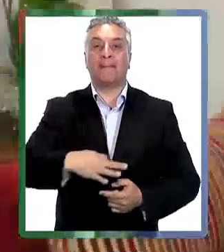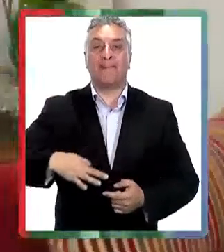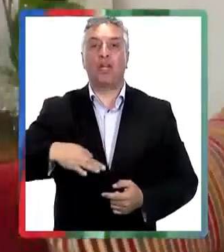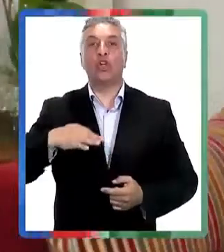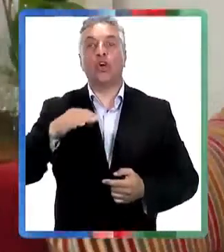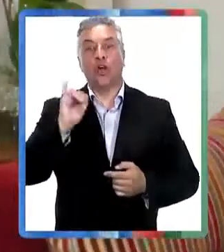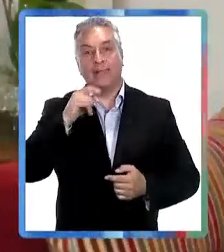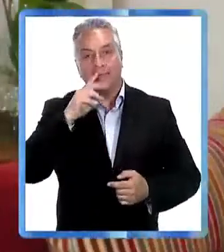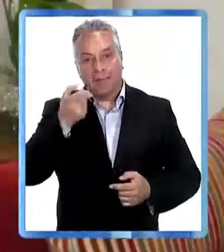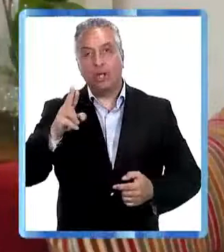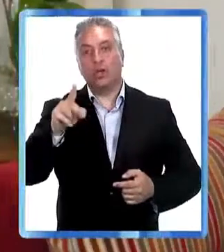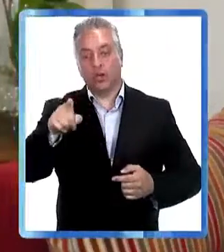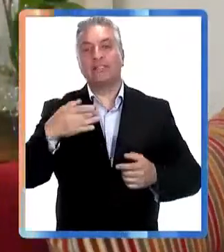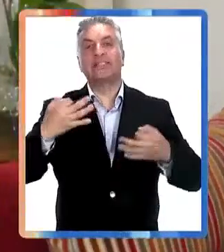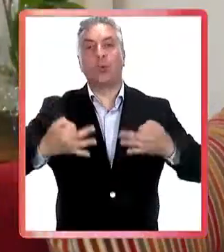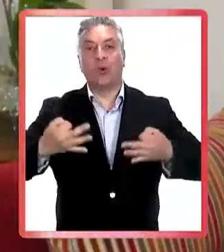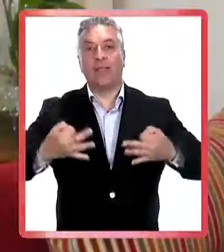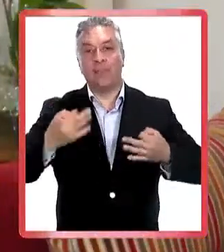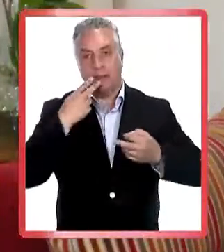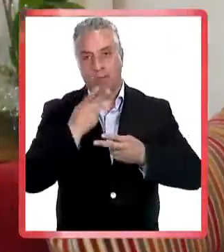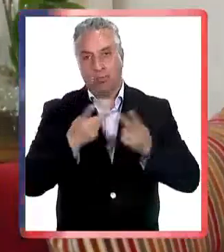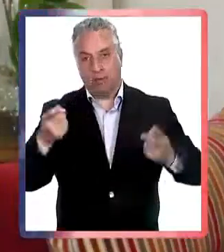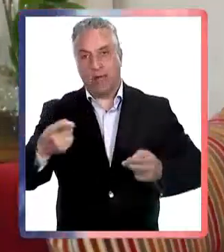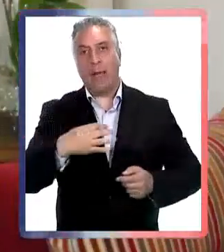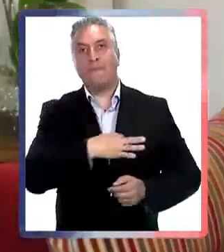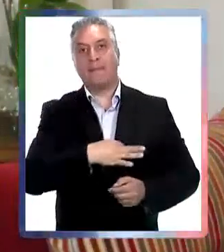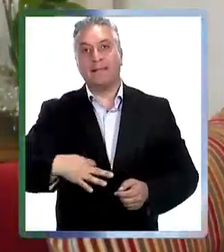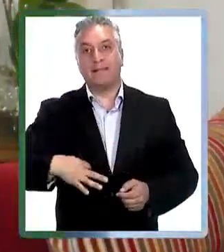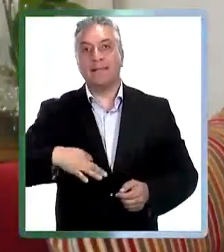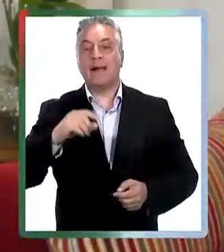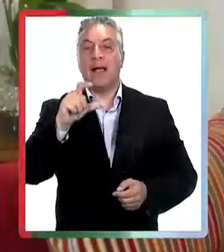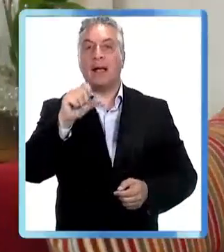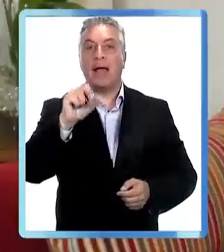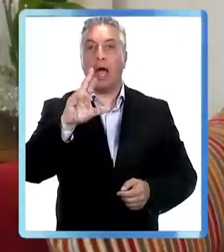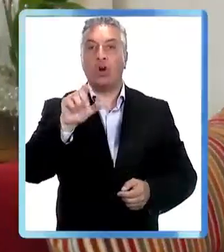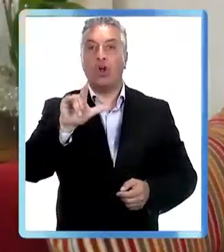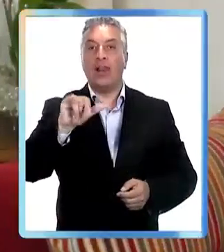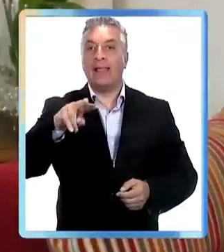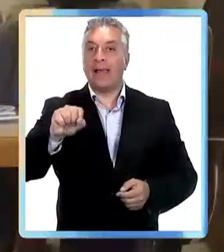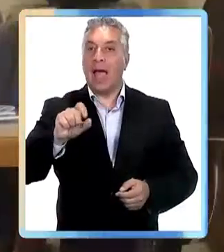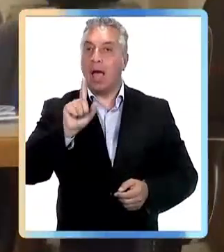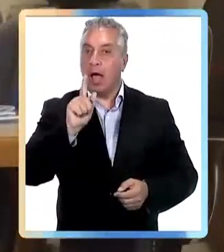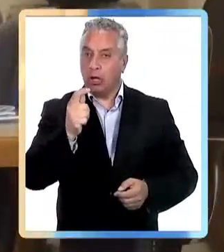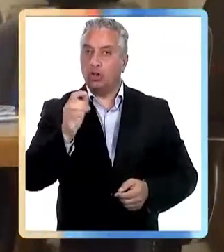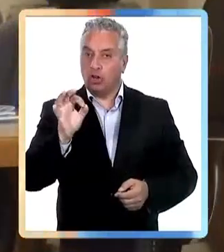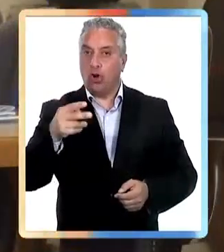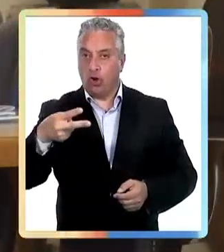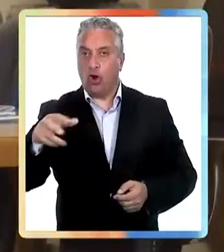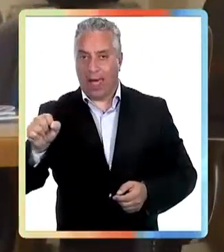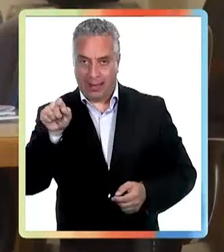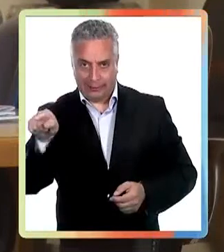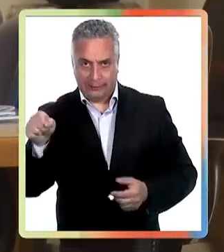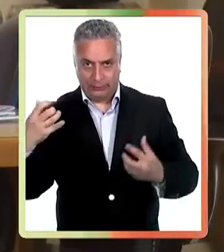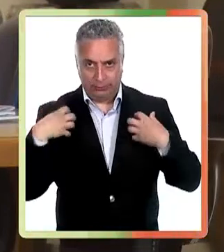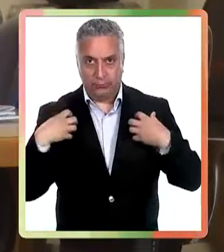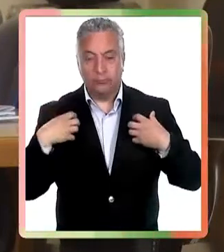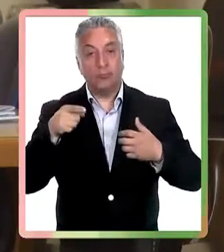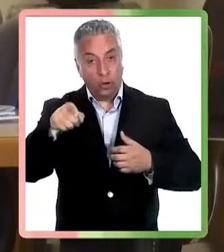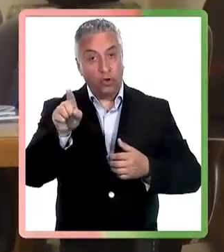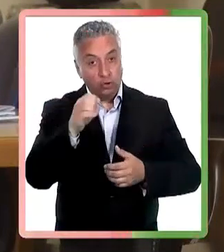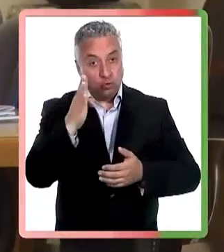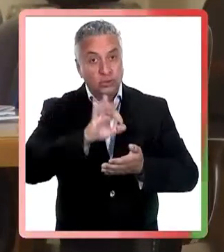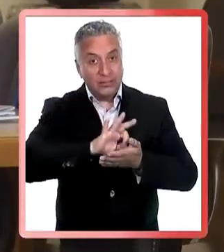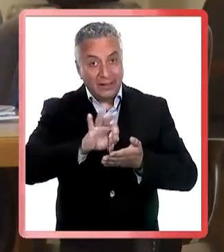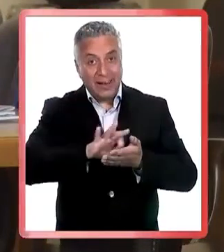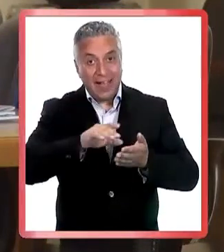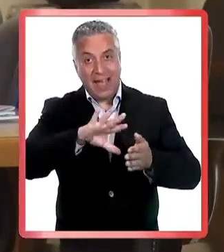del Interior y Seguridad Pública, que está a cargo de la ministra Carolina Toá. Y a través de esa subsecretaría del